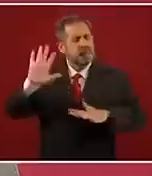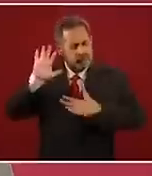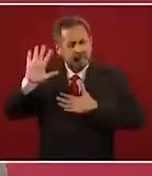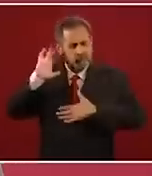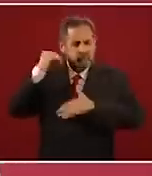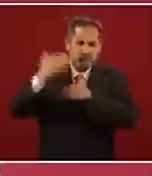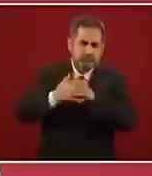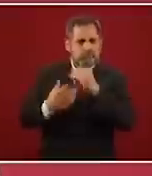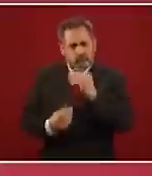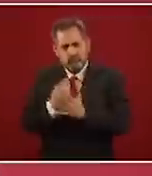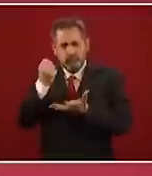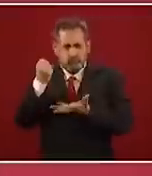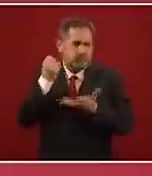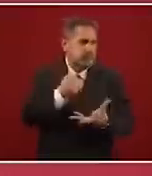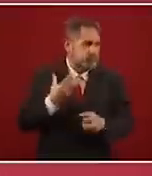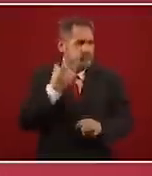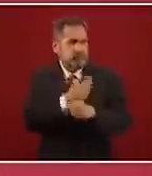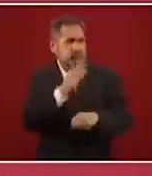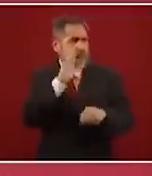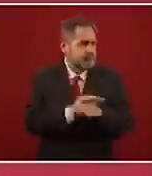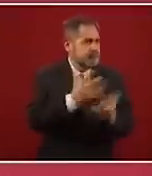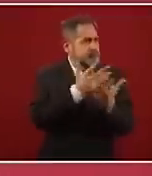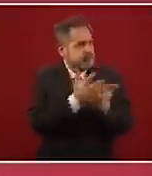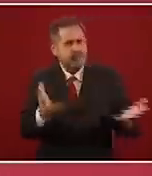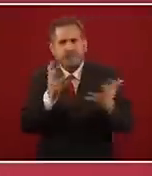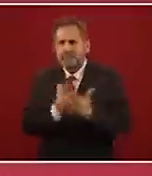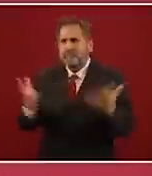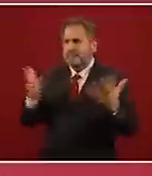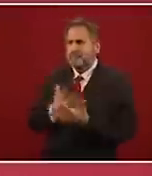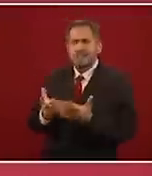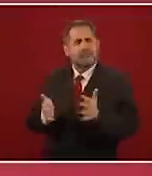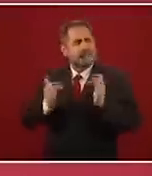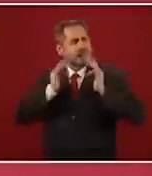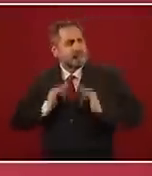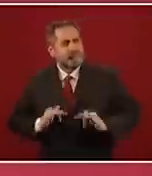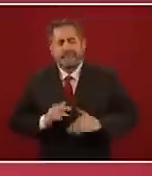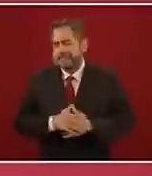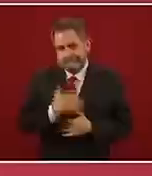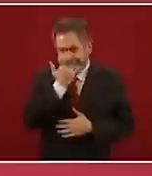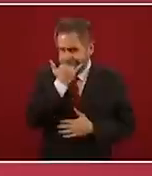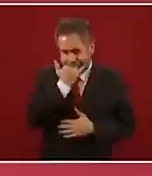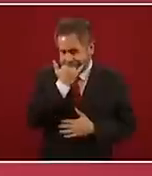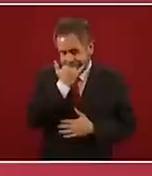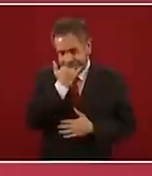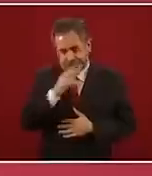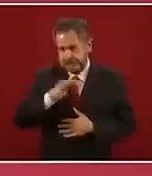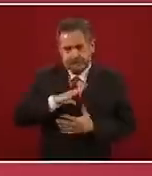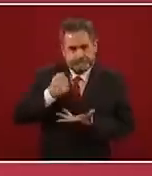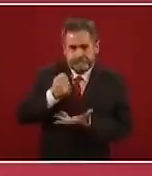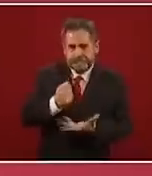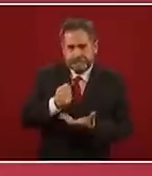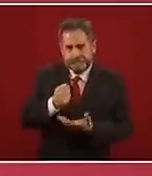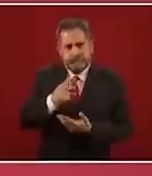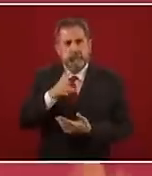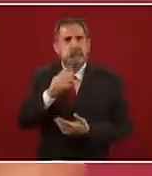que existen los recursos para poder ampliar en todos los hospitales áreas específicas para que pernocten